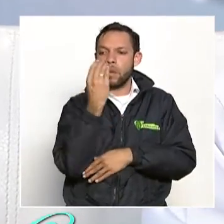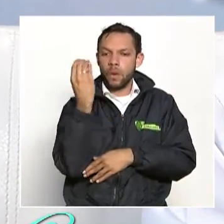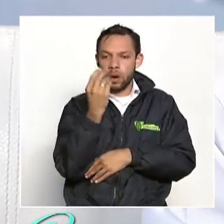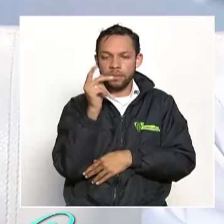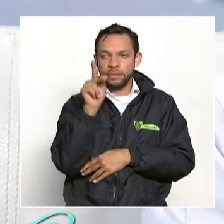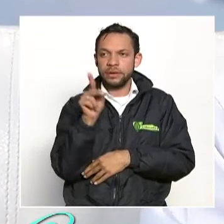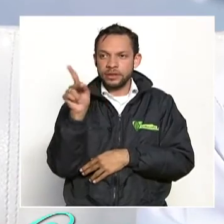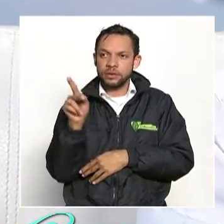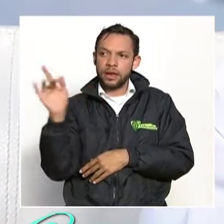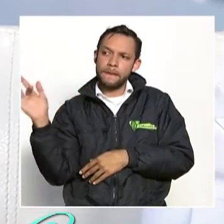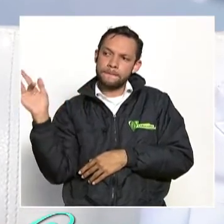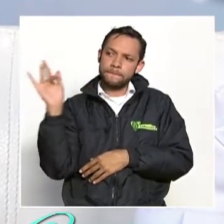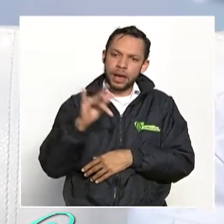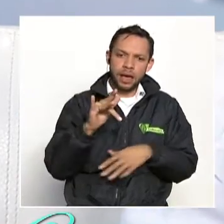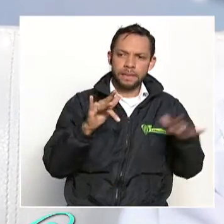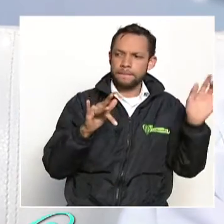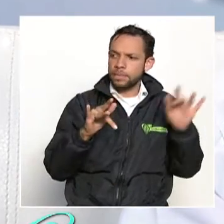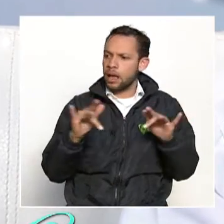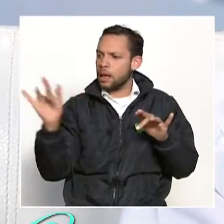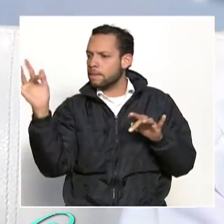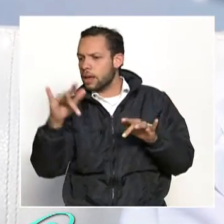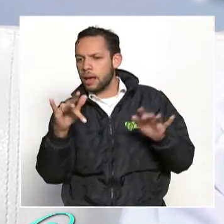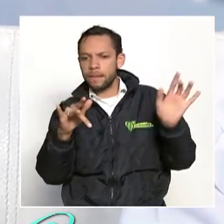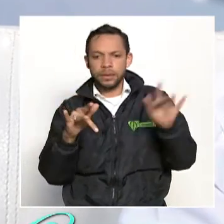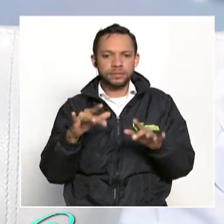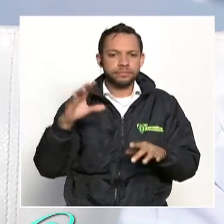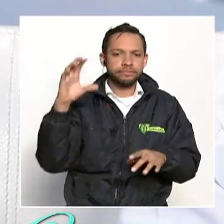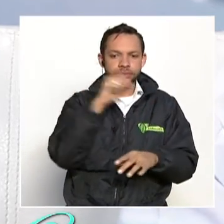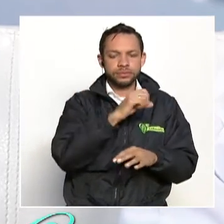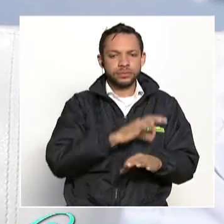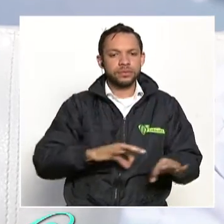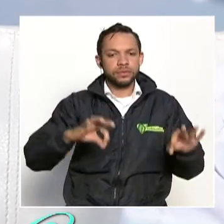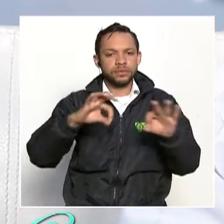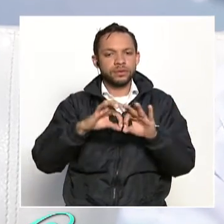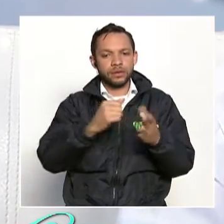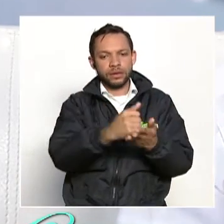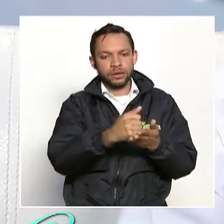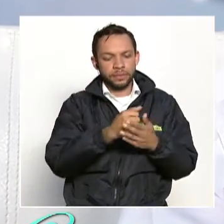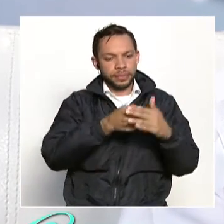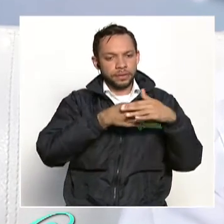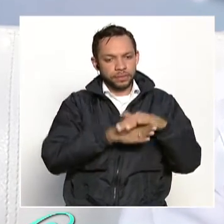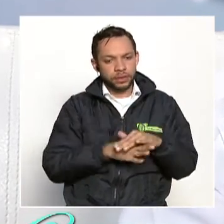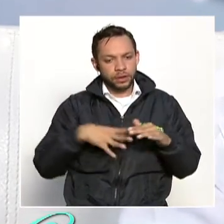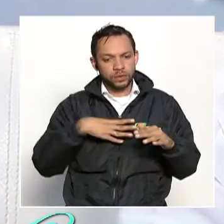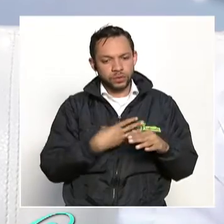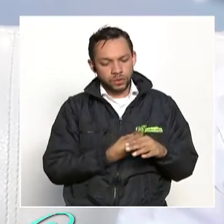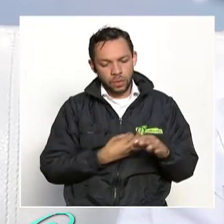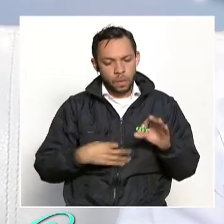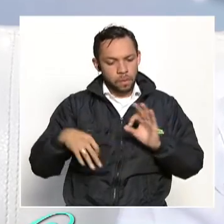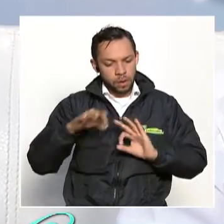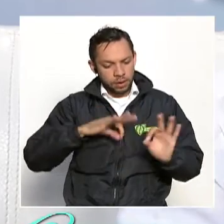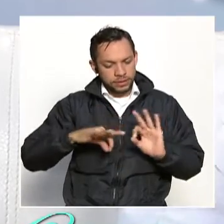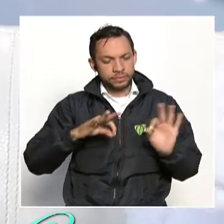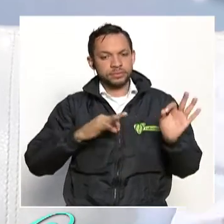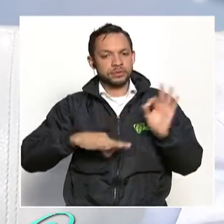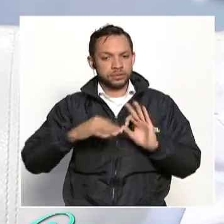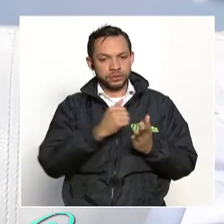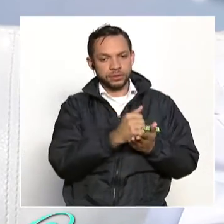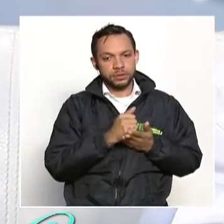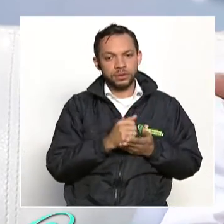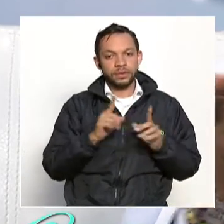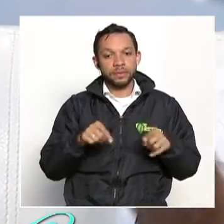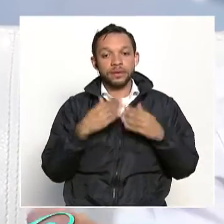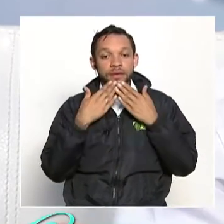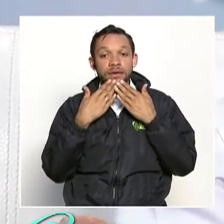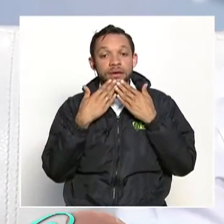tipo de terapias que han entendido el concepto de la prevención, de la ayuda terapéutica. Yo quiero agradecerle